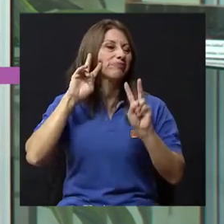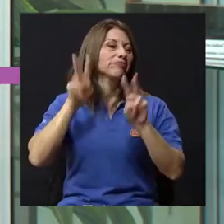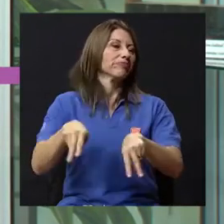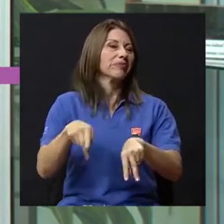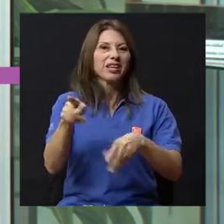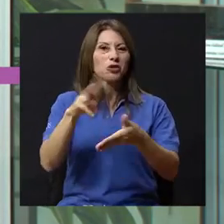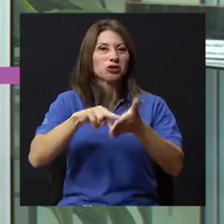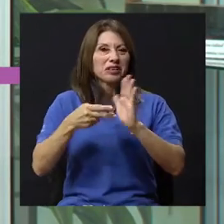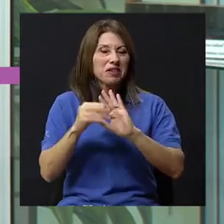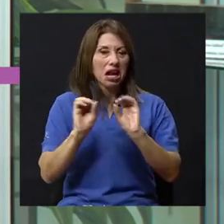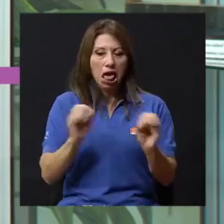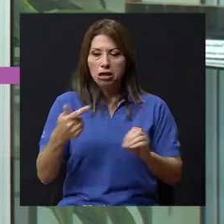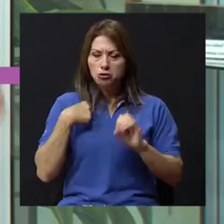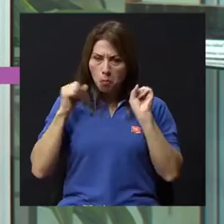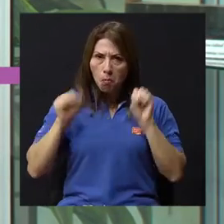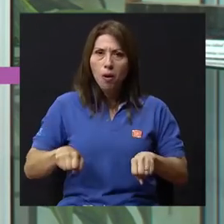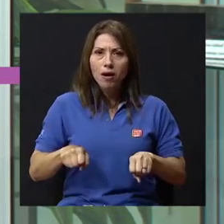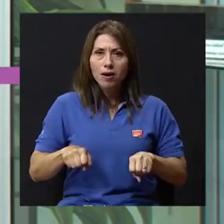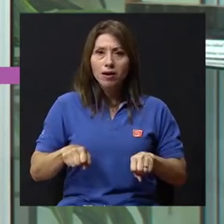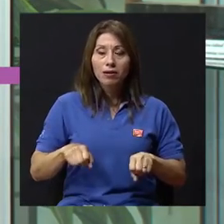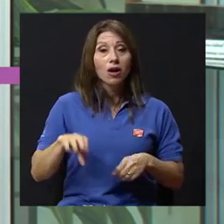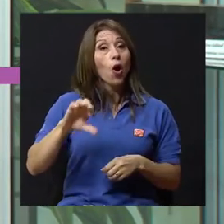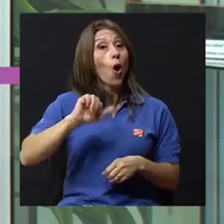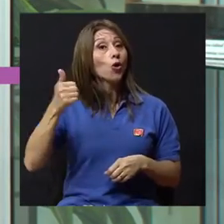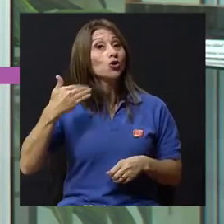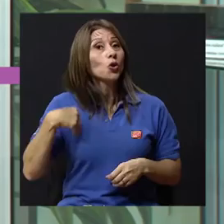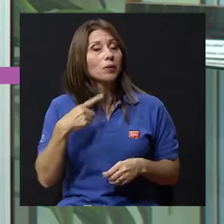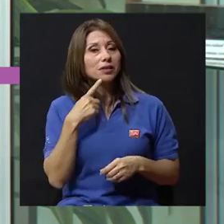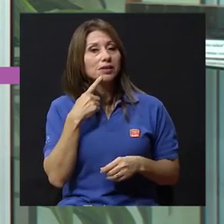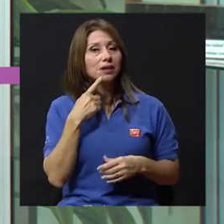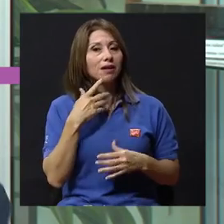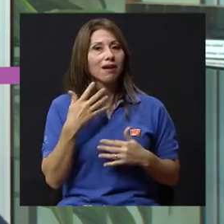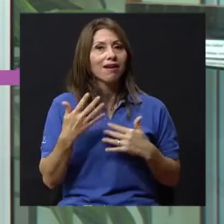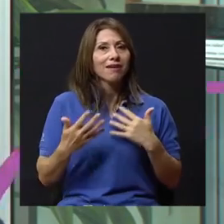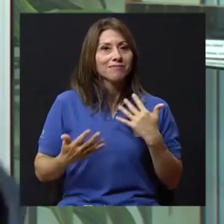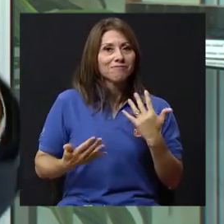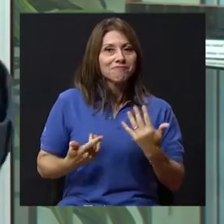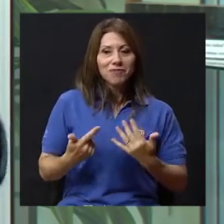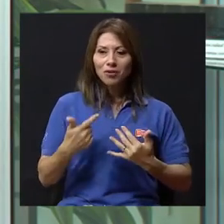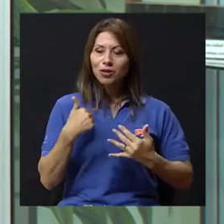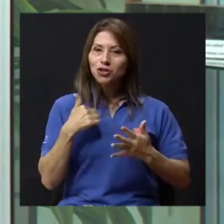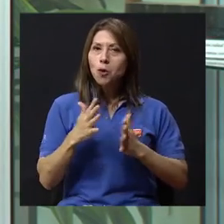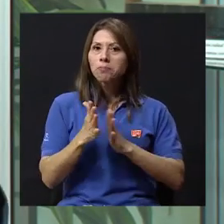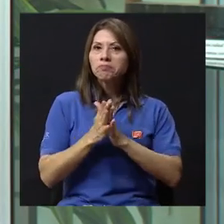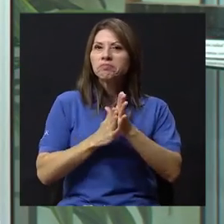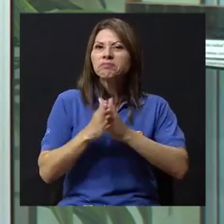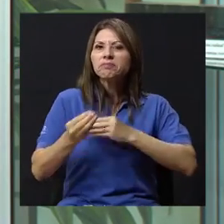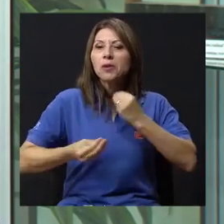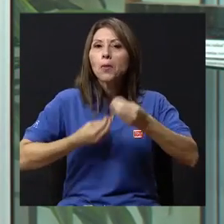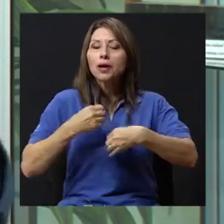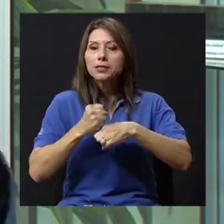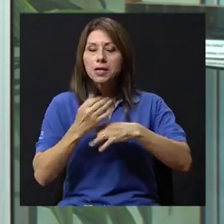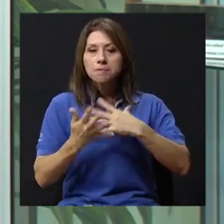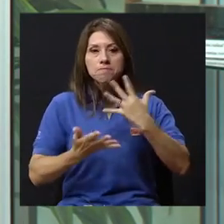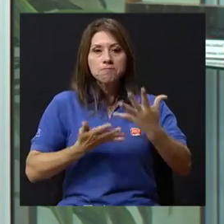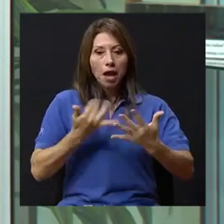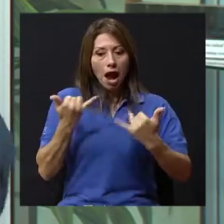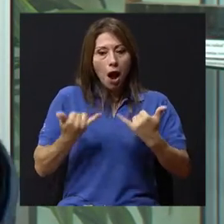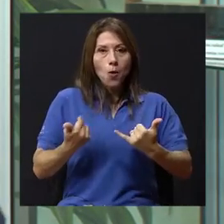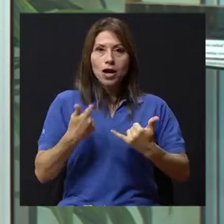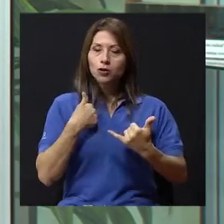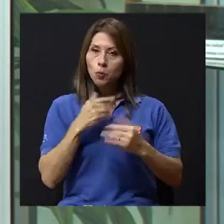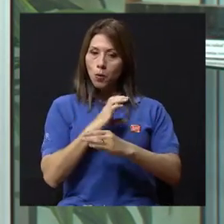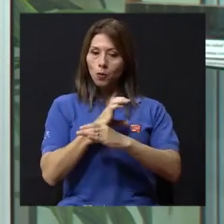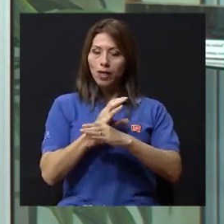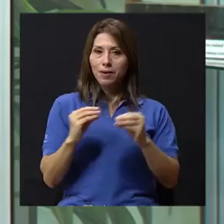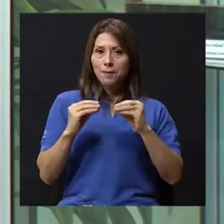no es nada, yo puedo con todo. Otros les da por decir, sale Superman al ataque, que era lo que estaba diciendo ahora, ¿verdad? Entonces